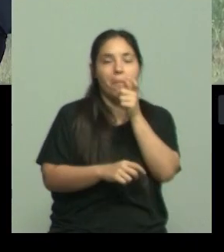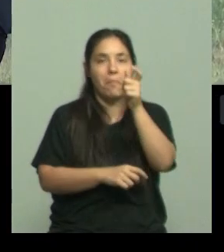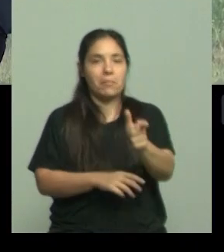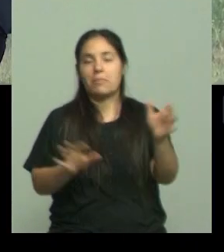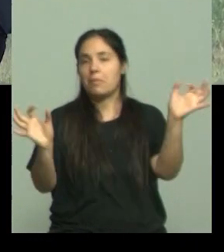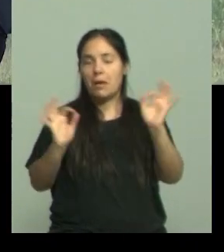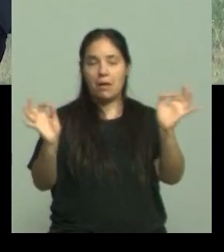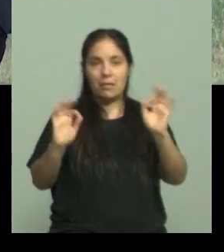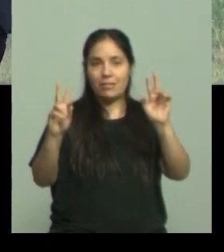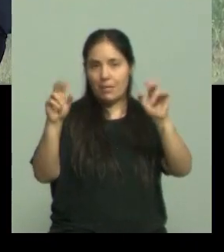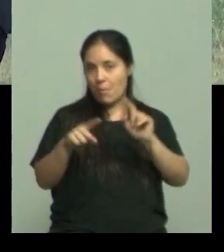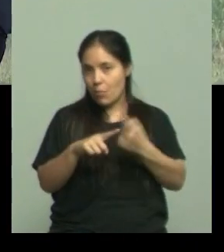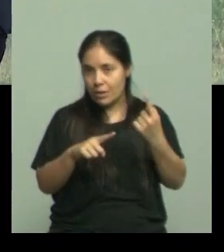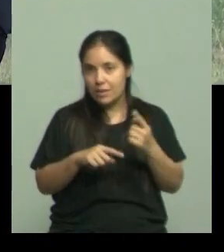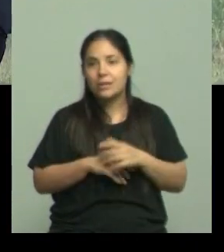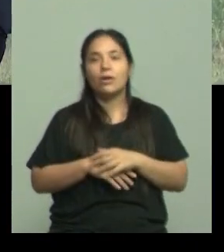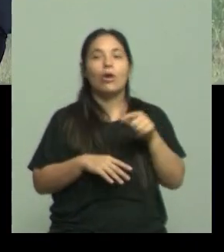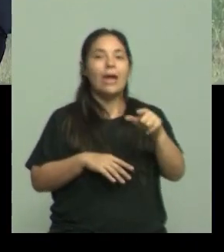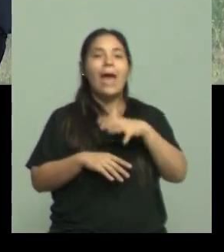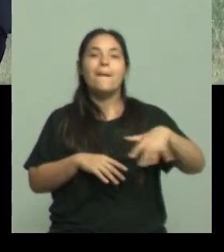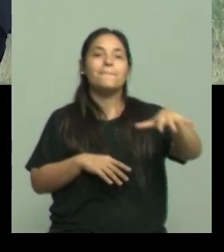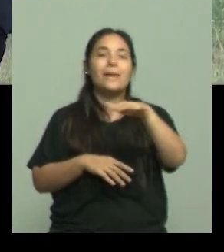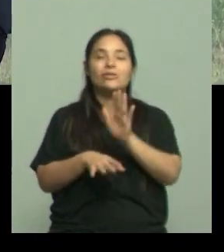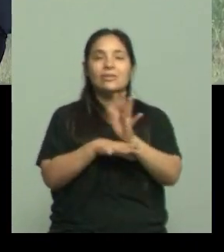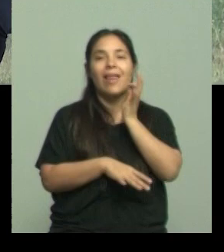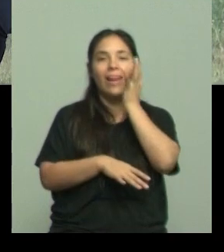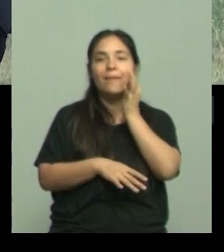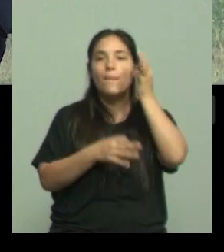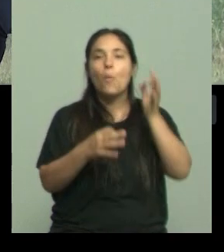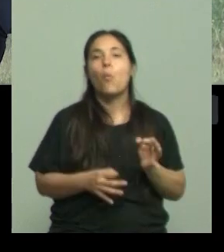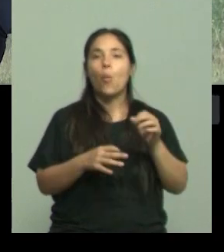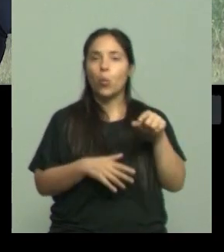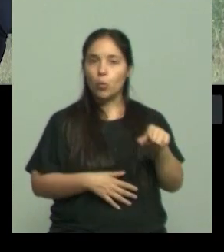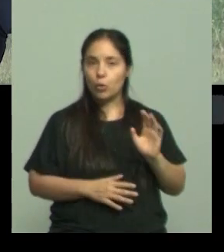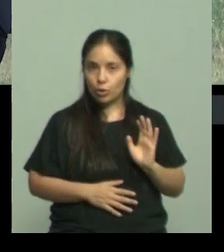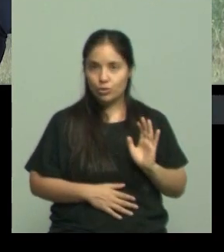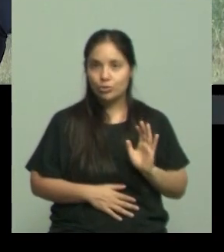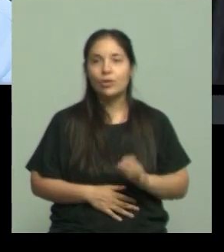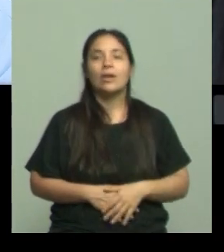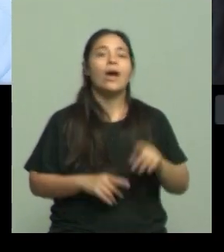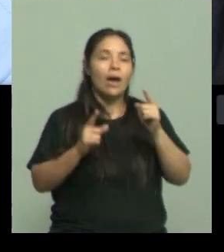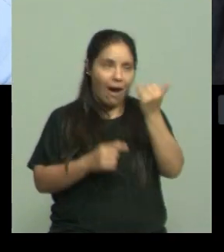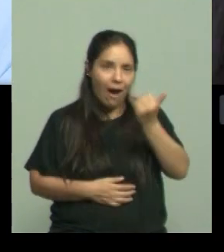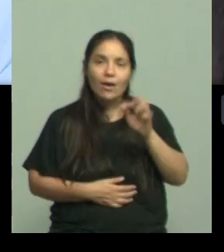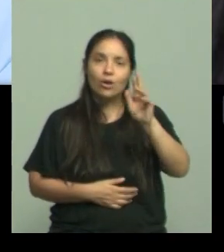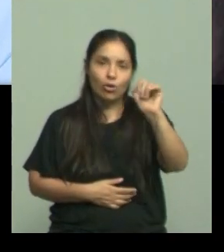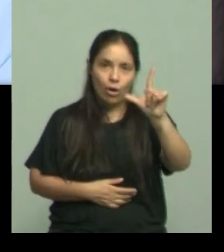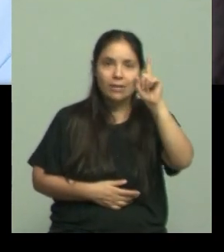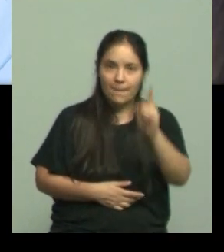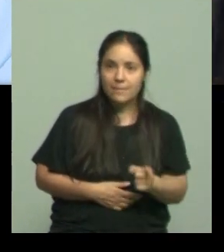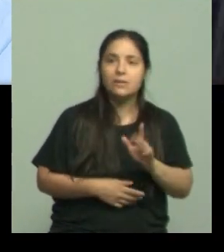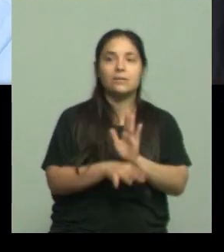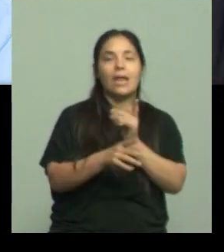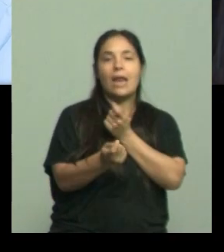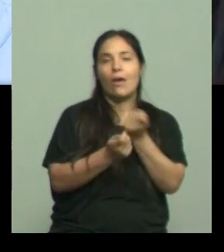o en contra, desde el punto de vista político, digo. Entonces me parece que son espacios más puros, ¿sí? Y creo que también deben cumplir un rol,